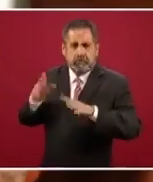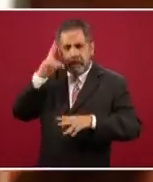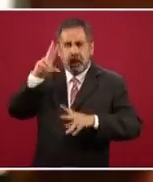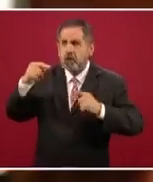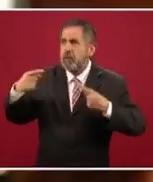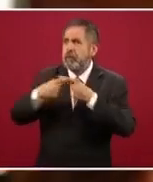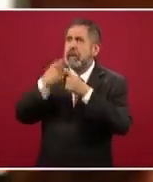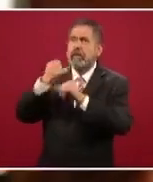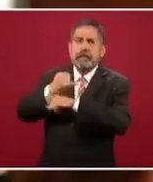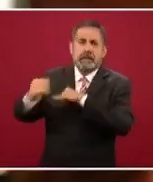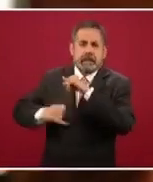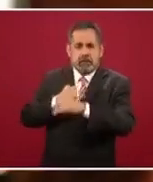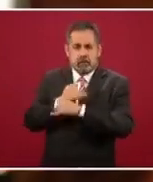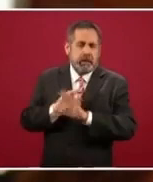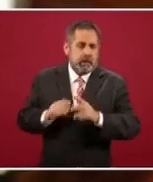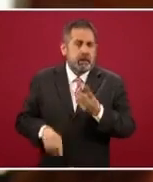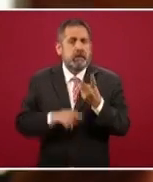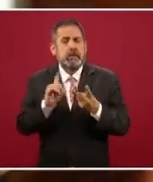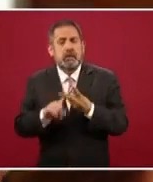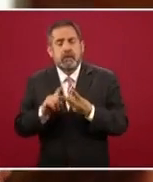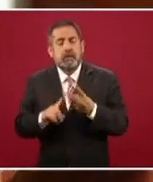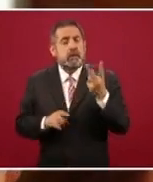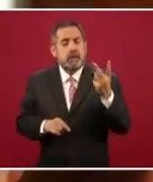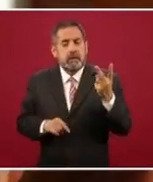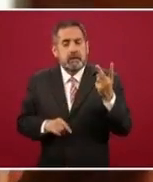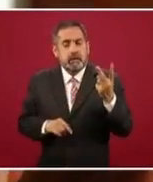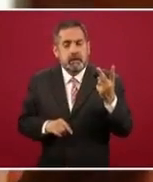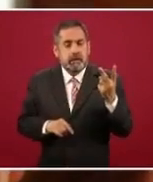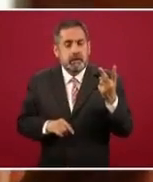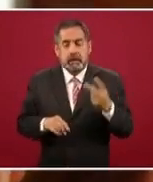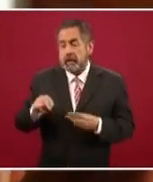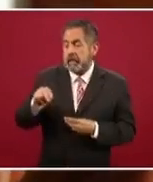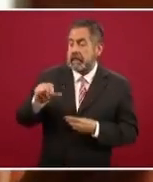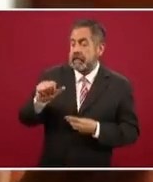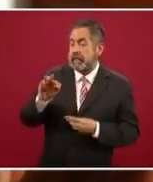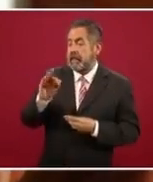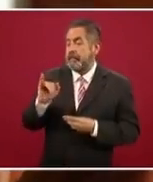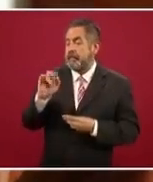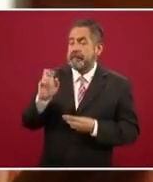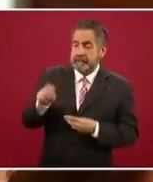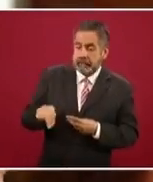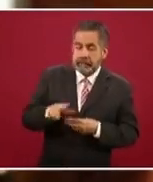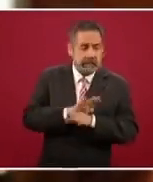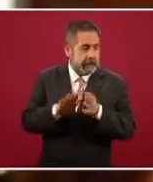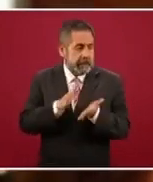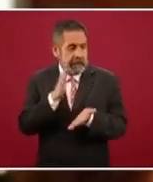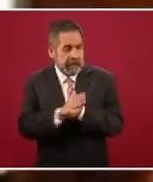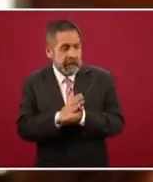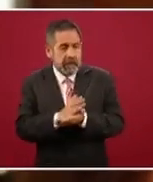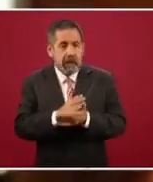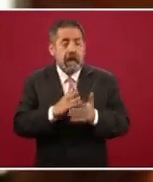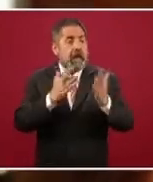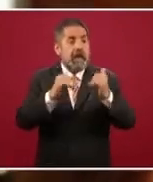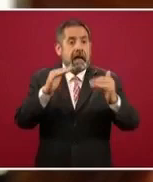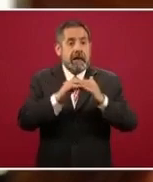conflicto comercial internacional. 2, la Financiera Nacional de Desarrollo detenga los embargos a casas, tractores